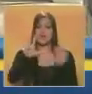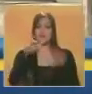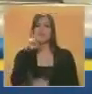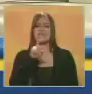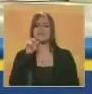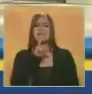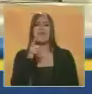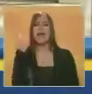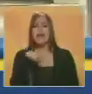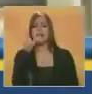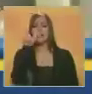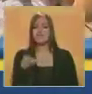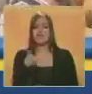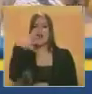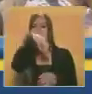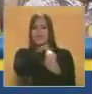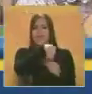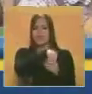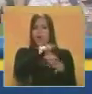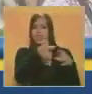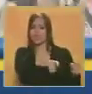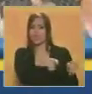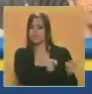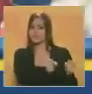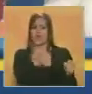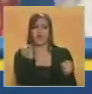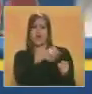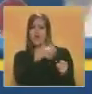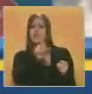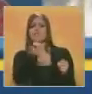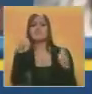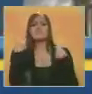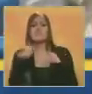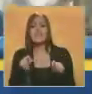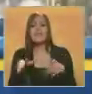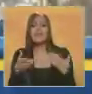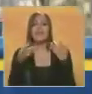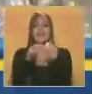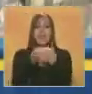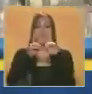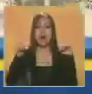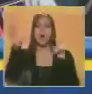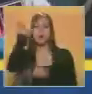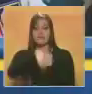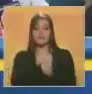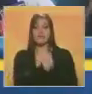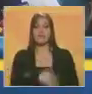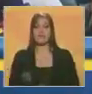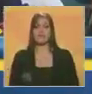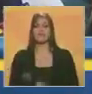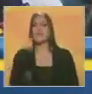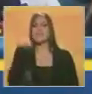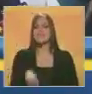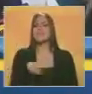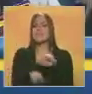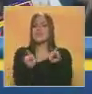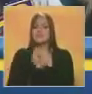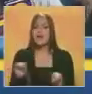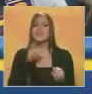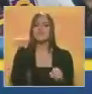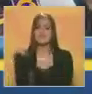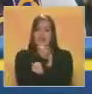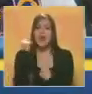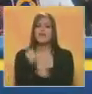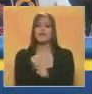que existan rehenes dentro de la facultad y argumentaron que las acciones buscan democratizar la universidad. Aquí nosotros hemos tomado las